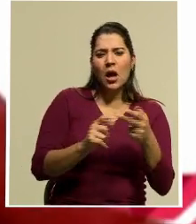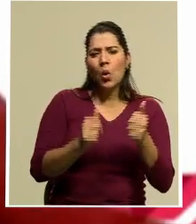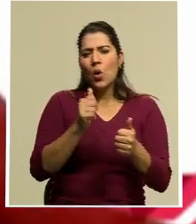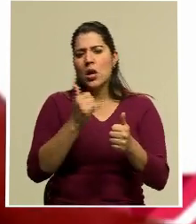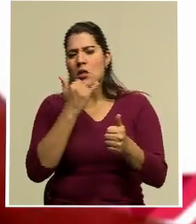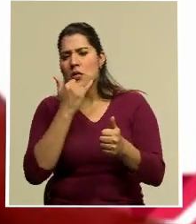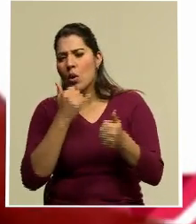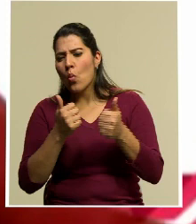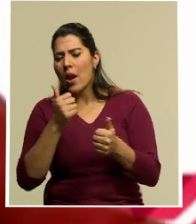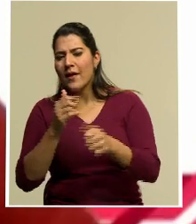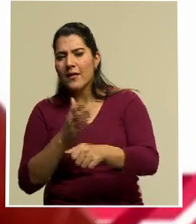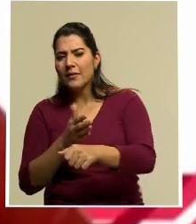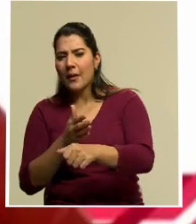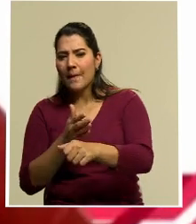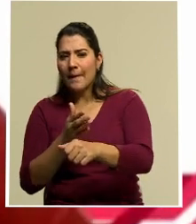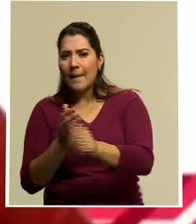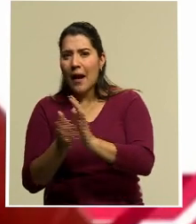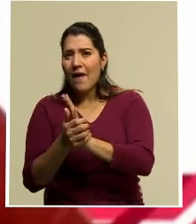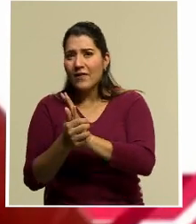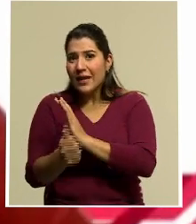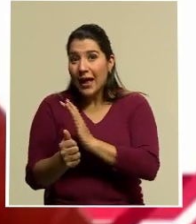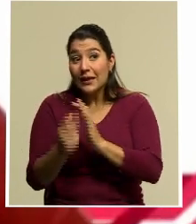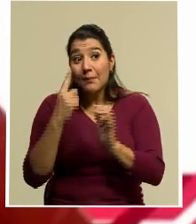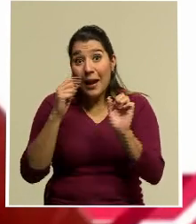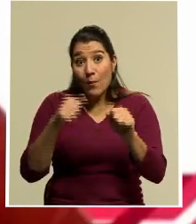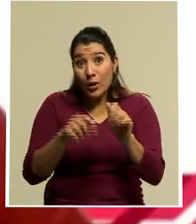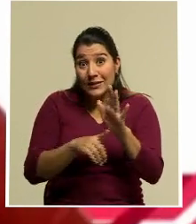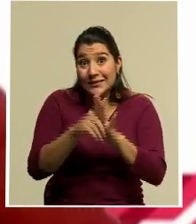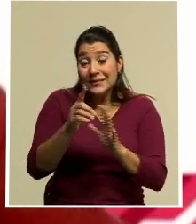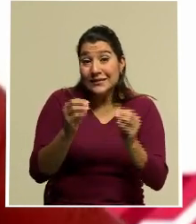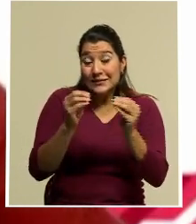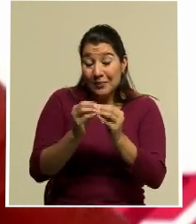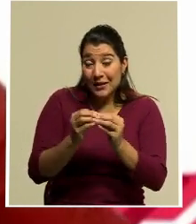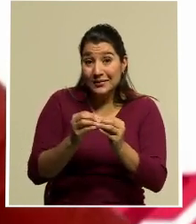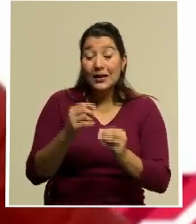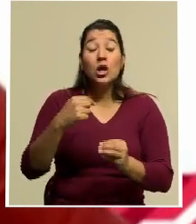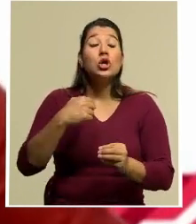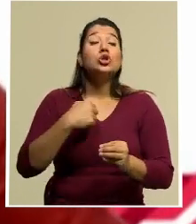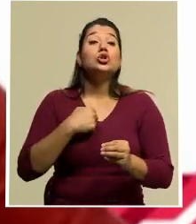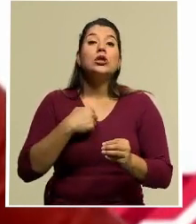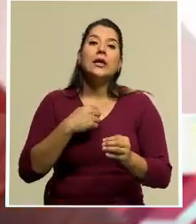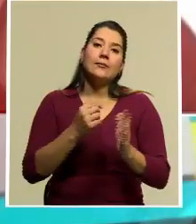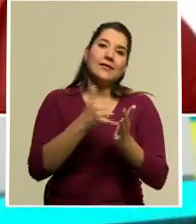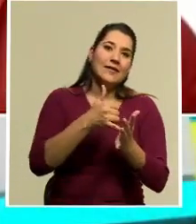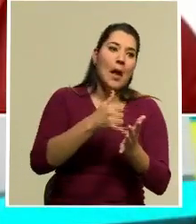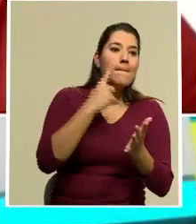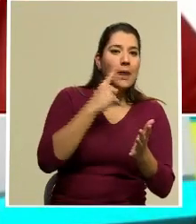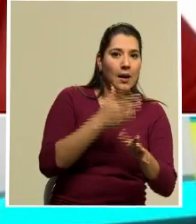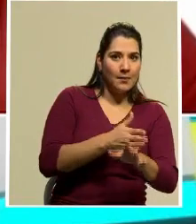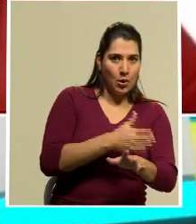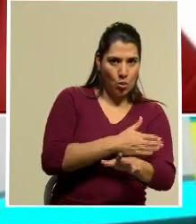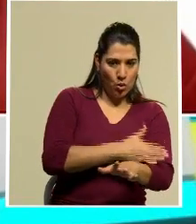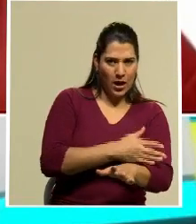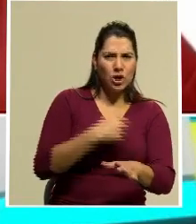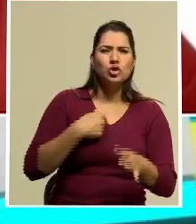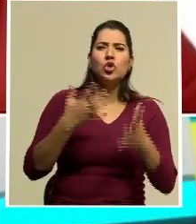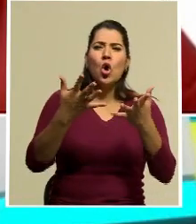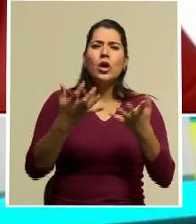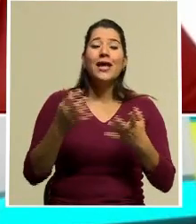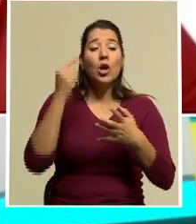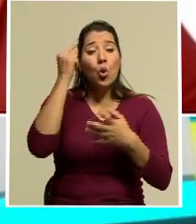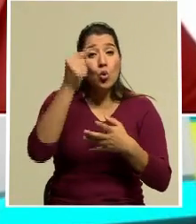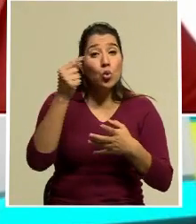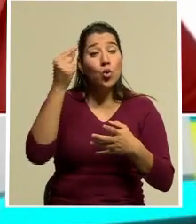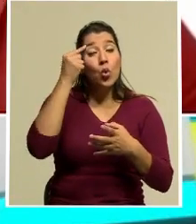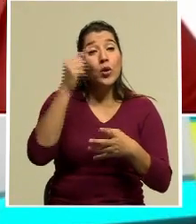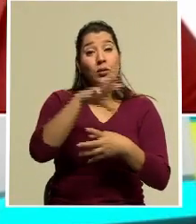llevar realmente desarrollo. Yo lo que planteo es un gobierno inclusivo, es un gobierno